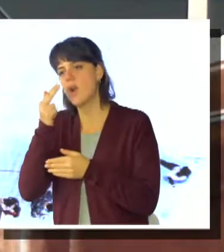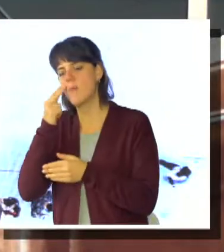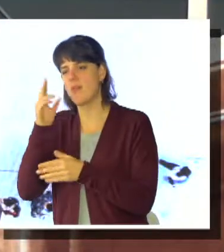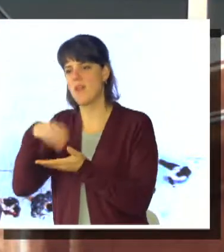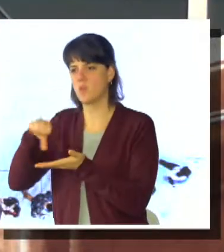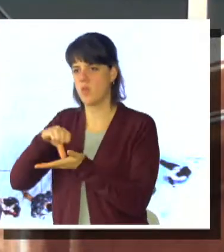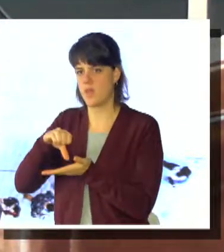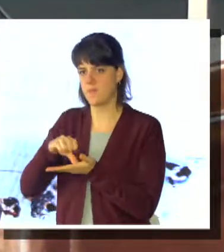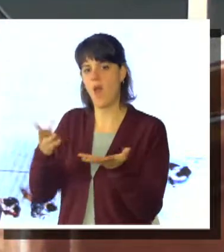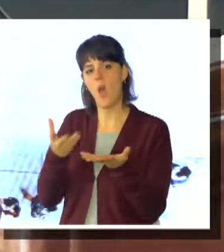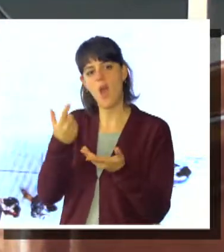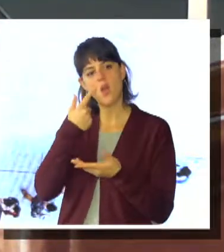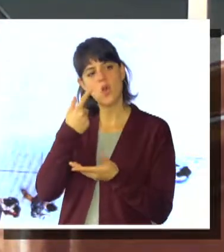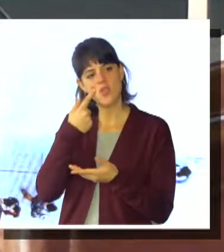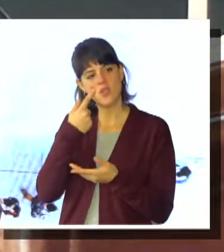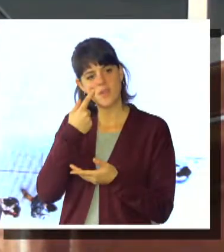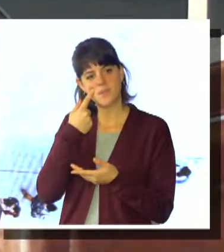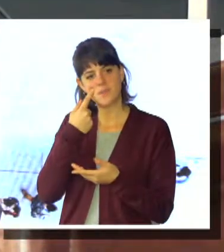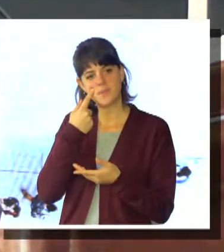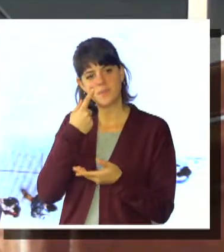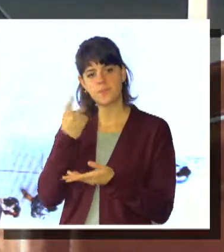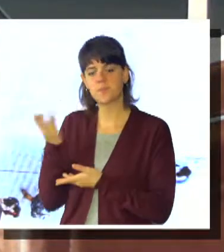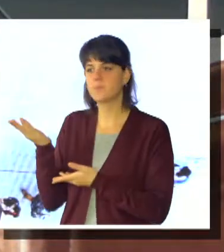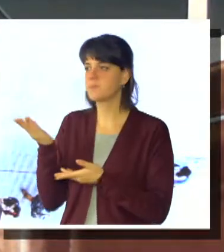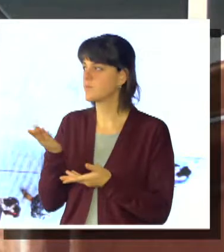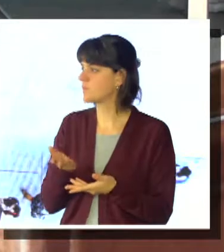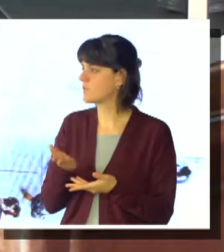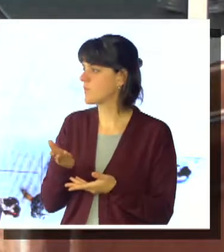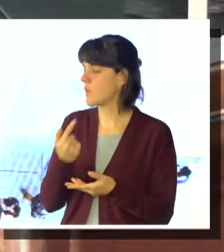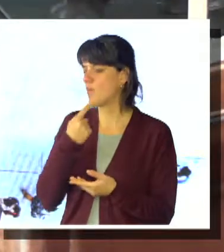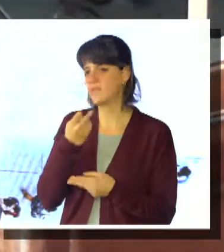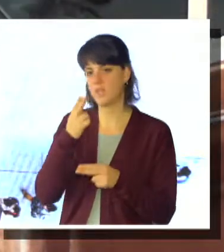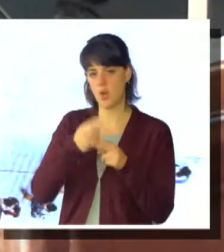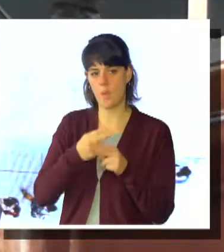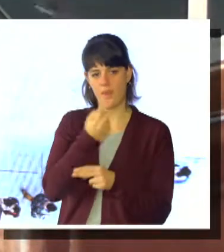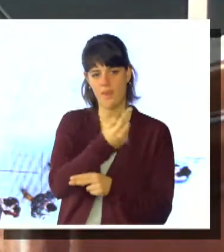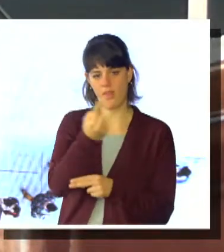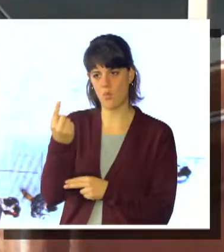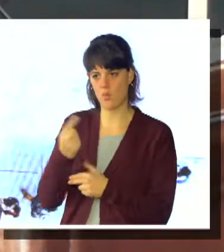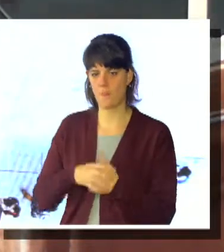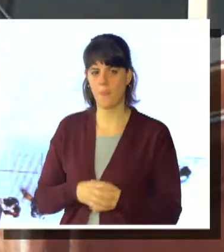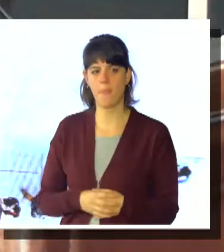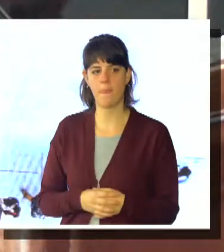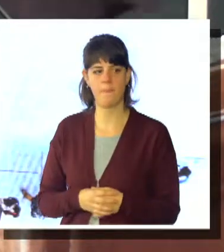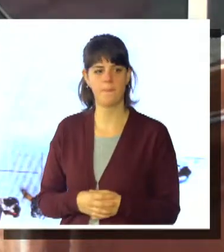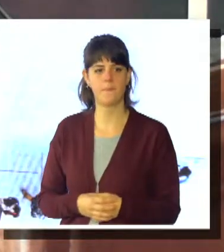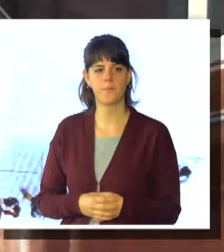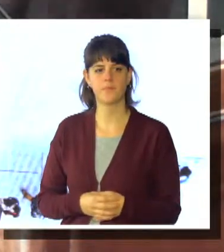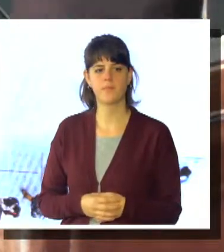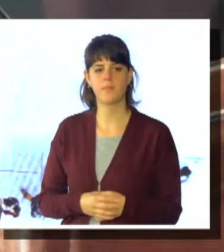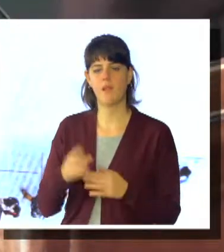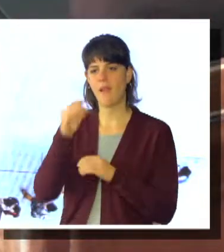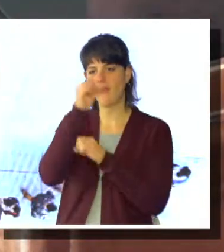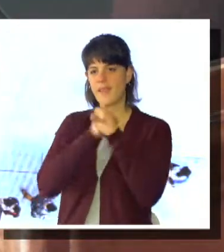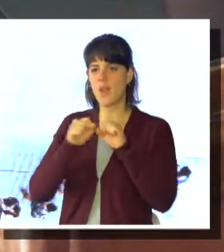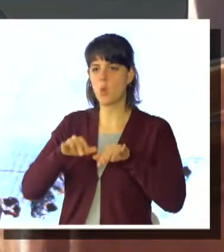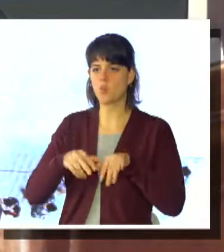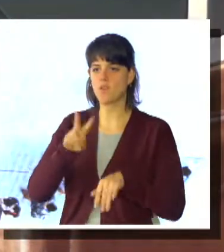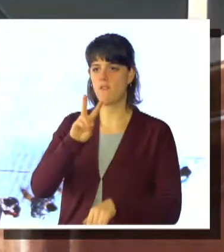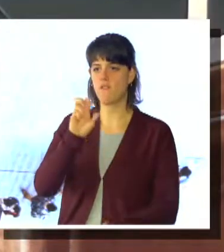área especializada de la mano de, y los voy nombrando y les pido que suban al estrado, la ingeniera en computación Verónica